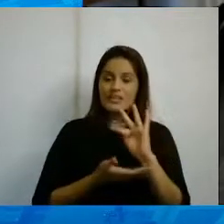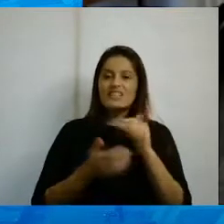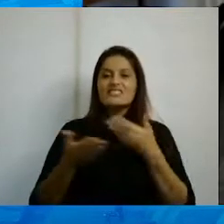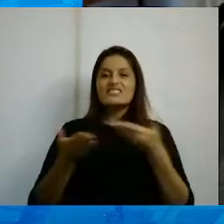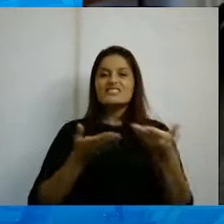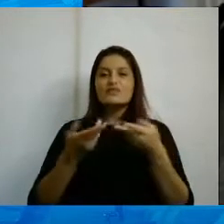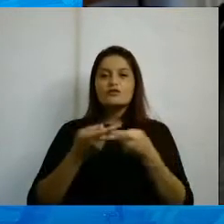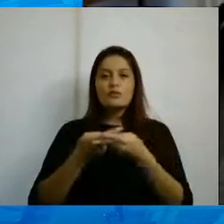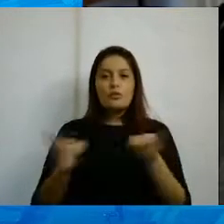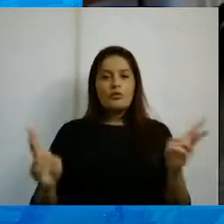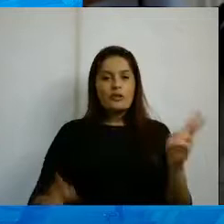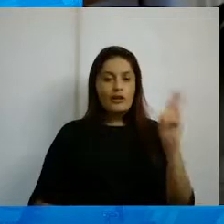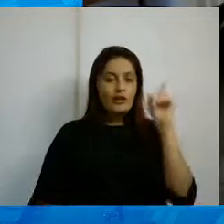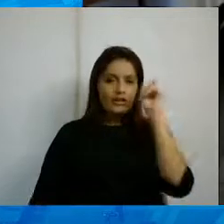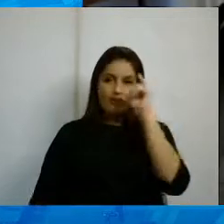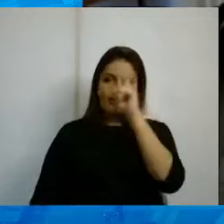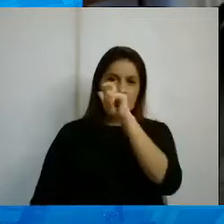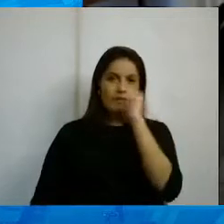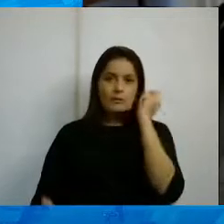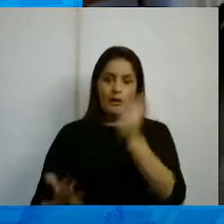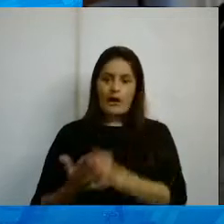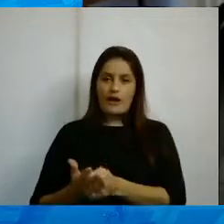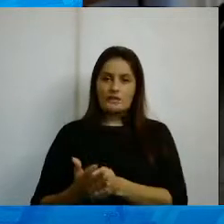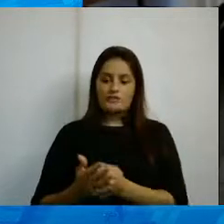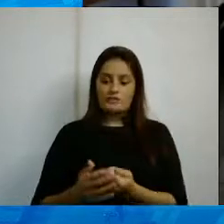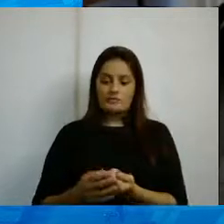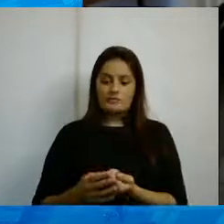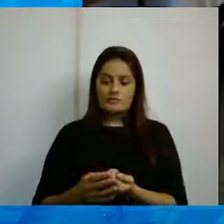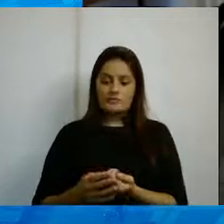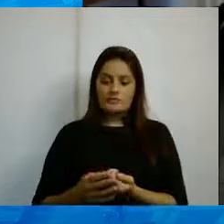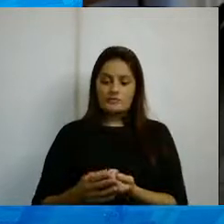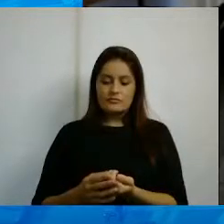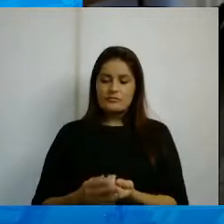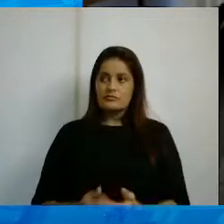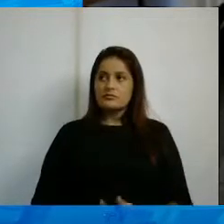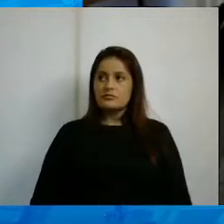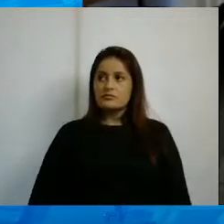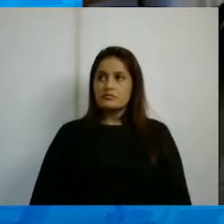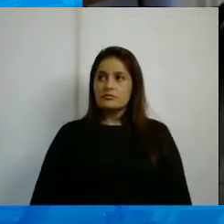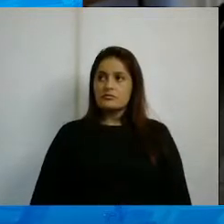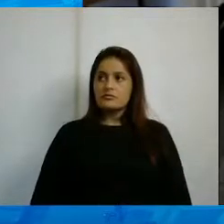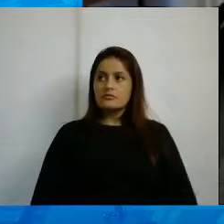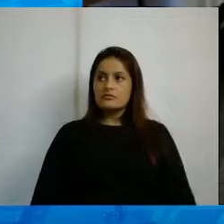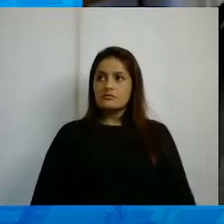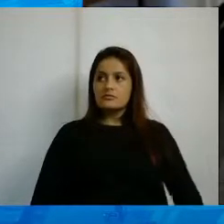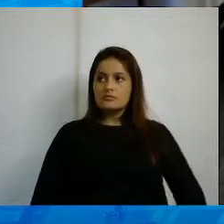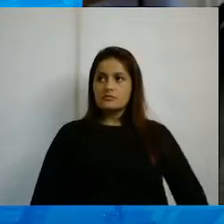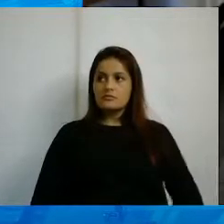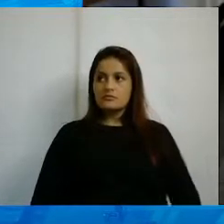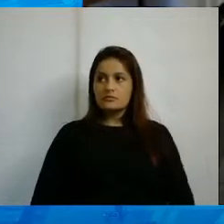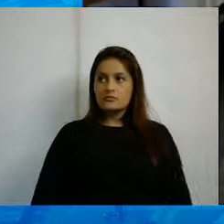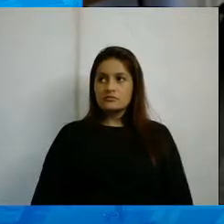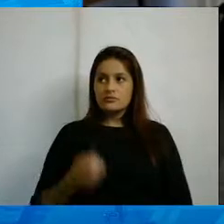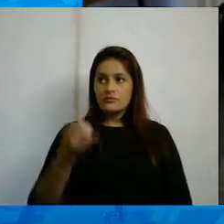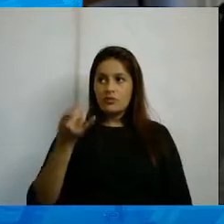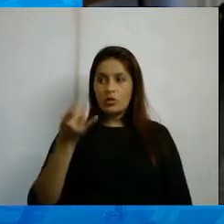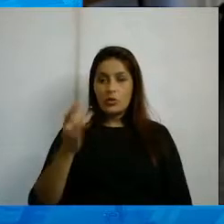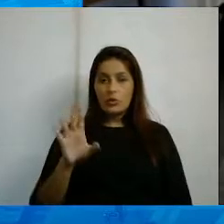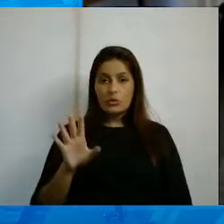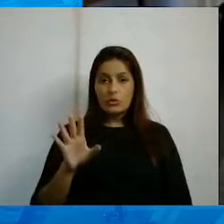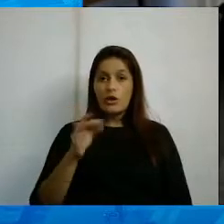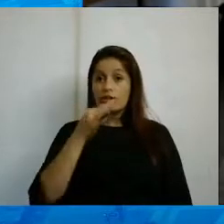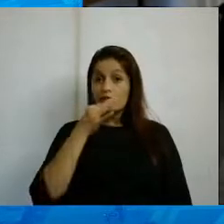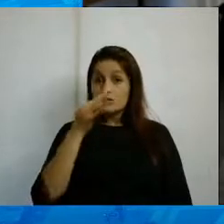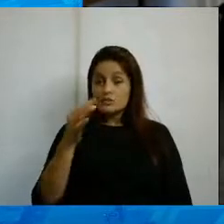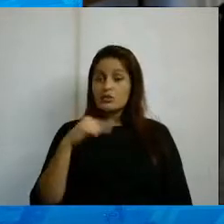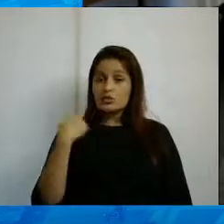muy difícil que pague el 100%. Eran esas mis dudas, alcaldesa. Gracias, concejal. Solamente lo último, que sí, nosotros nombramos